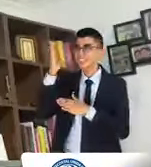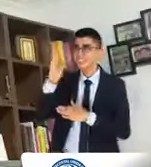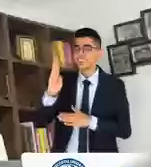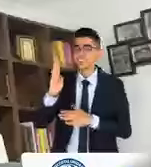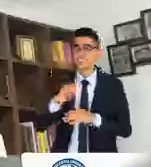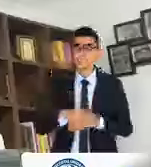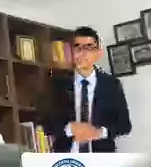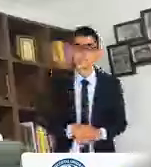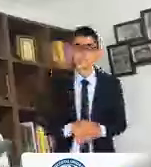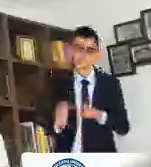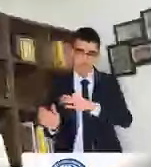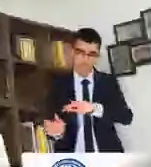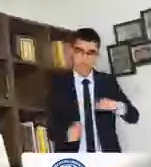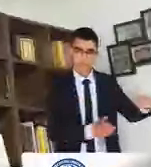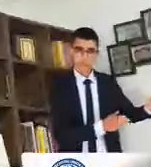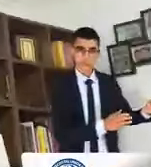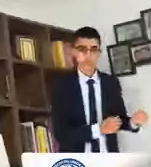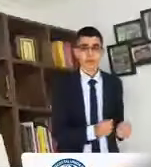En el caso de Moisés,